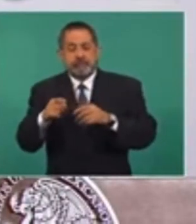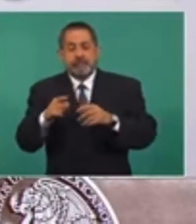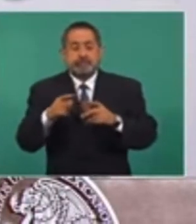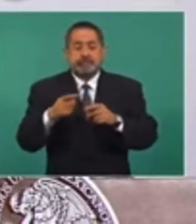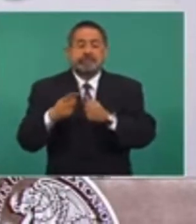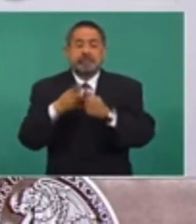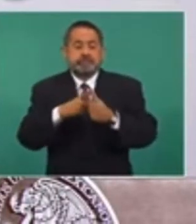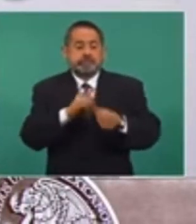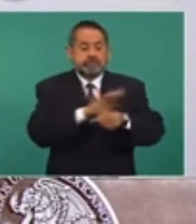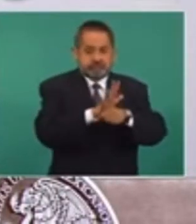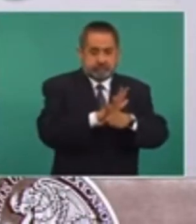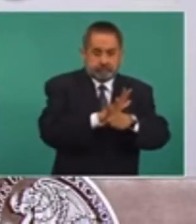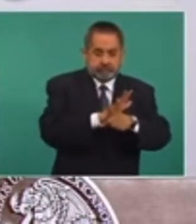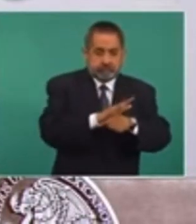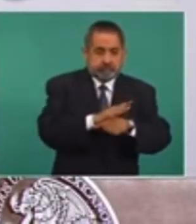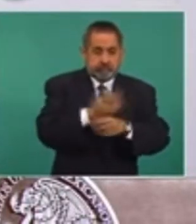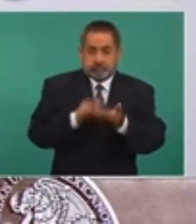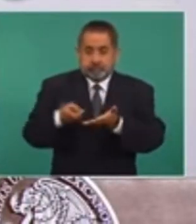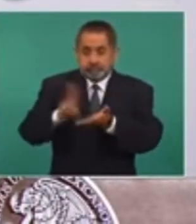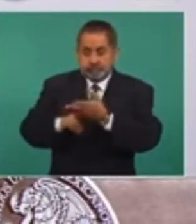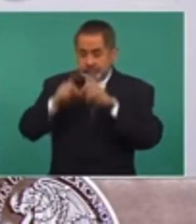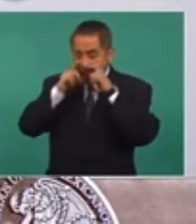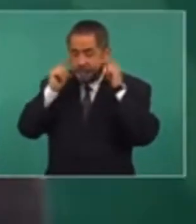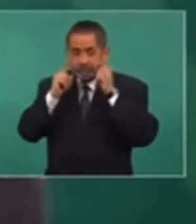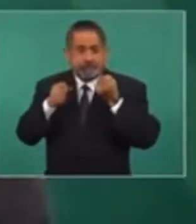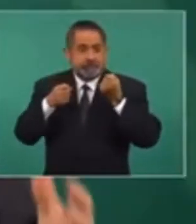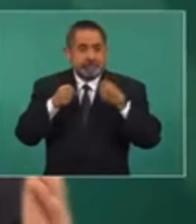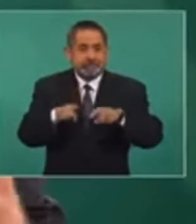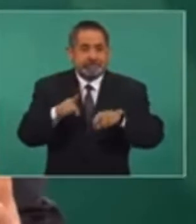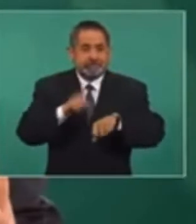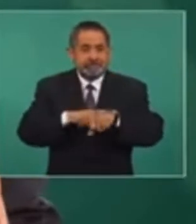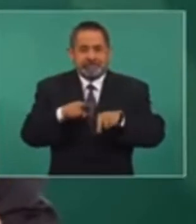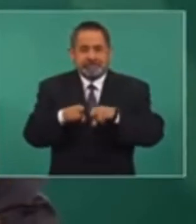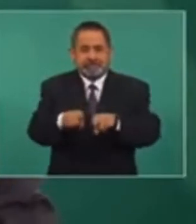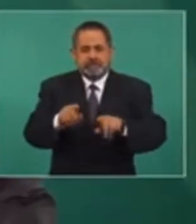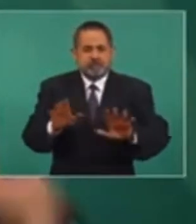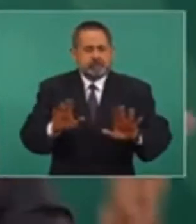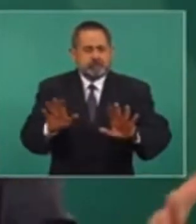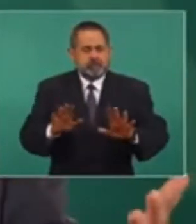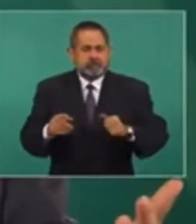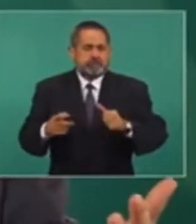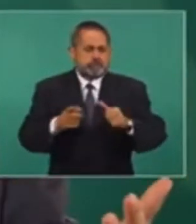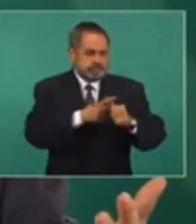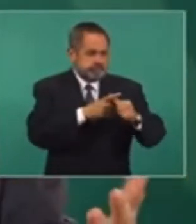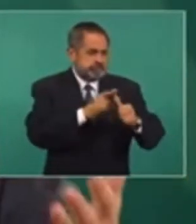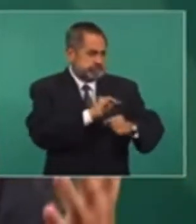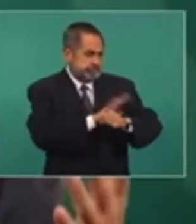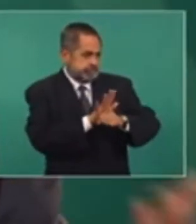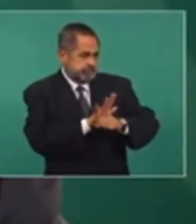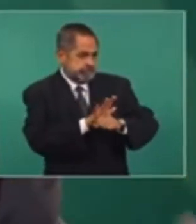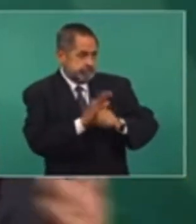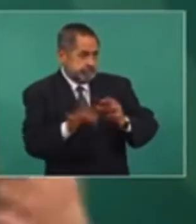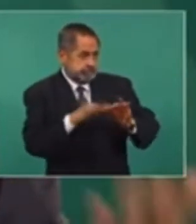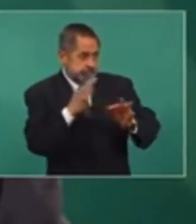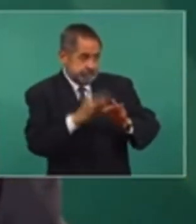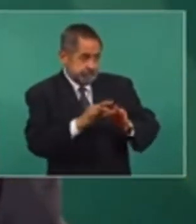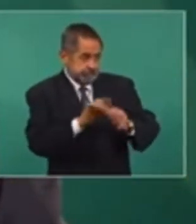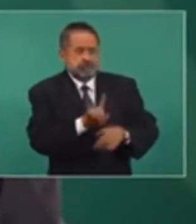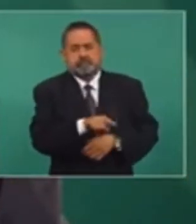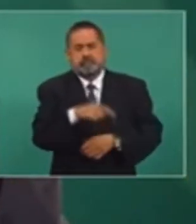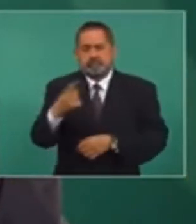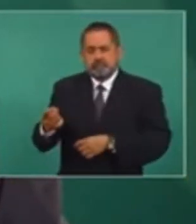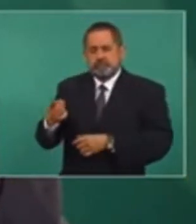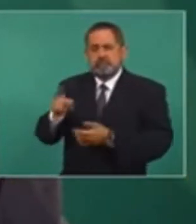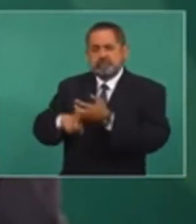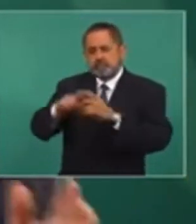dos esquemas de vacunación al mismo tiempo, ni tampoco distraer al personal en dos